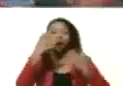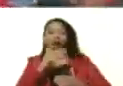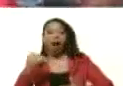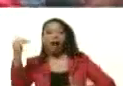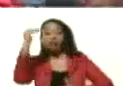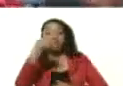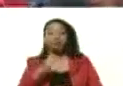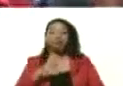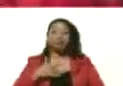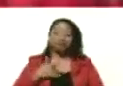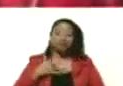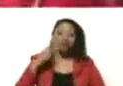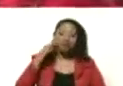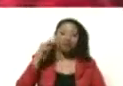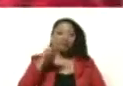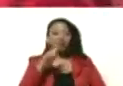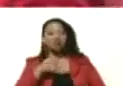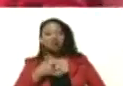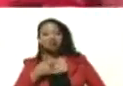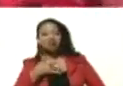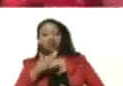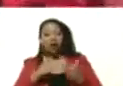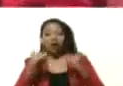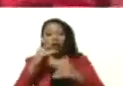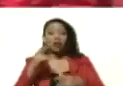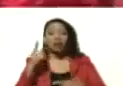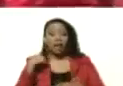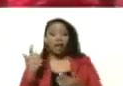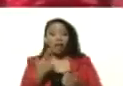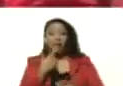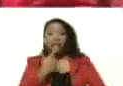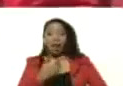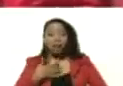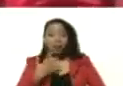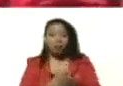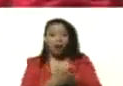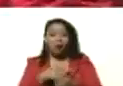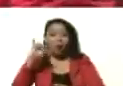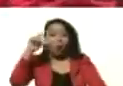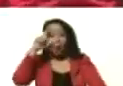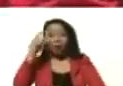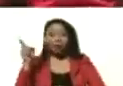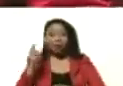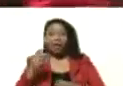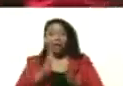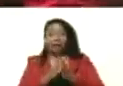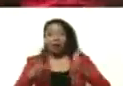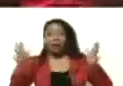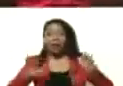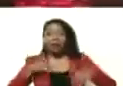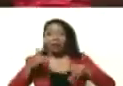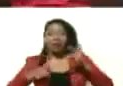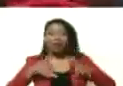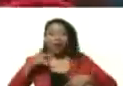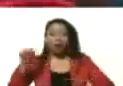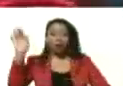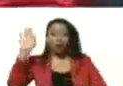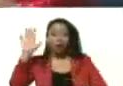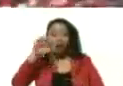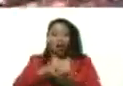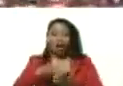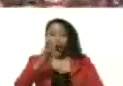Se siente. Y le he dicho a nuestro querido hermano Jorge Arriaza, tremendo acto de juramentación en el